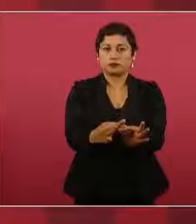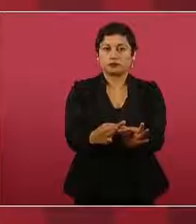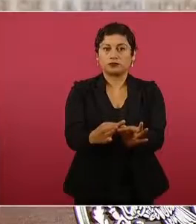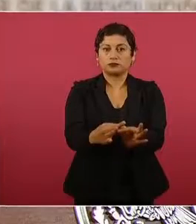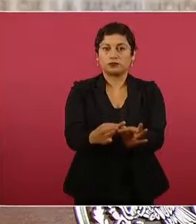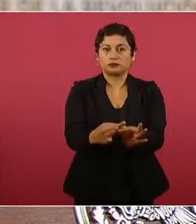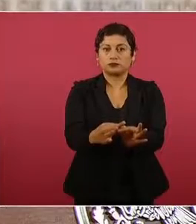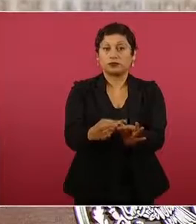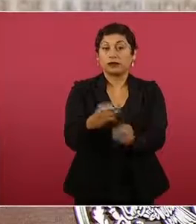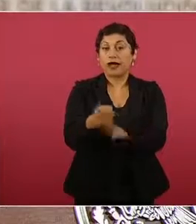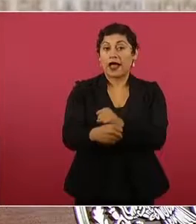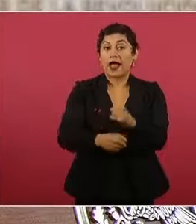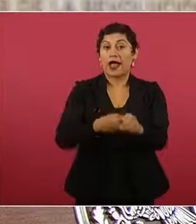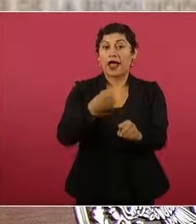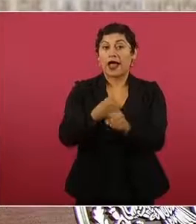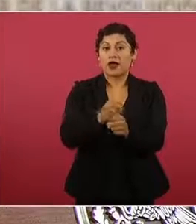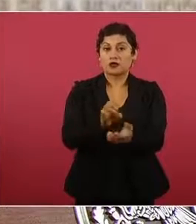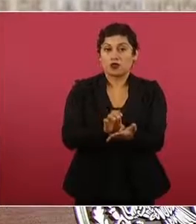aguinaldos,